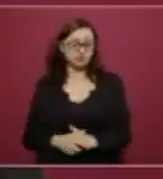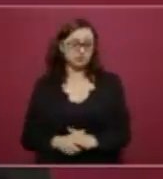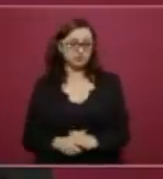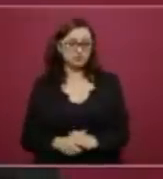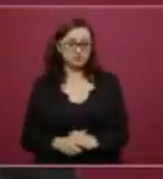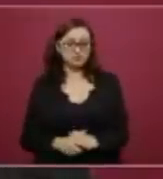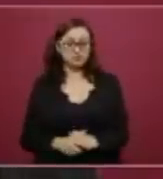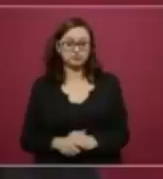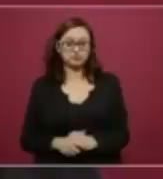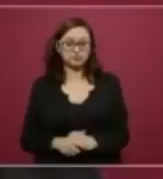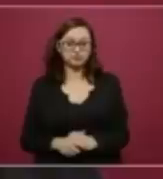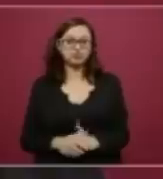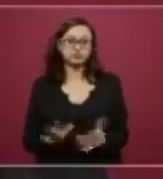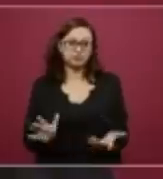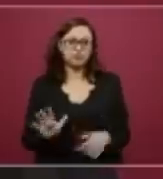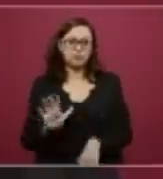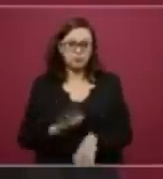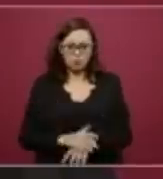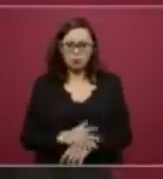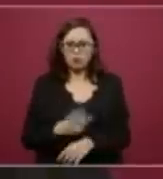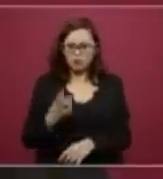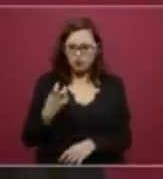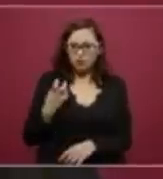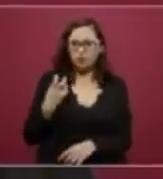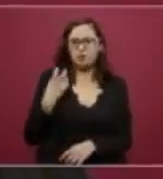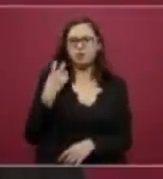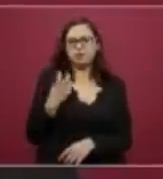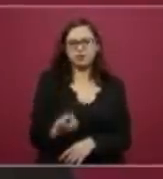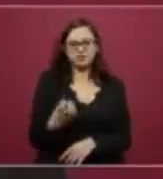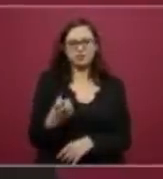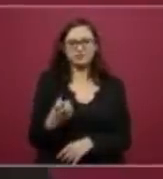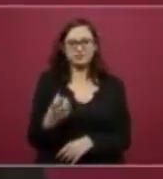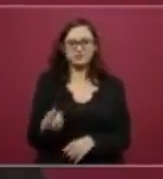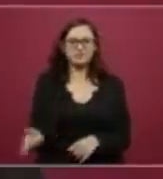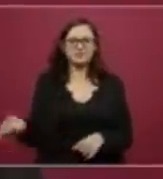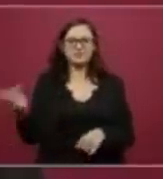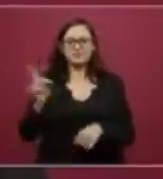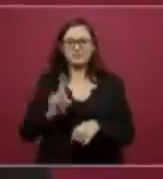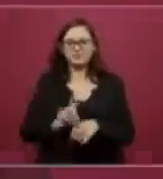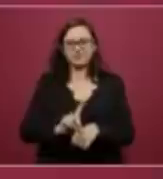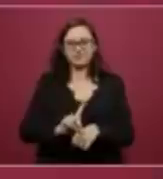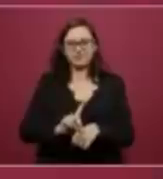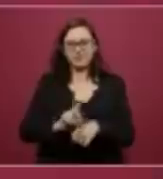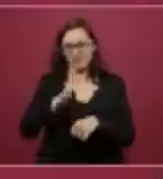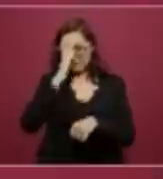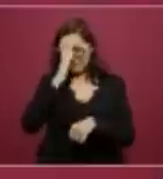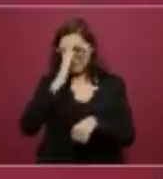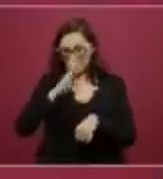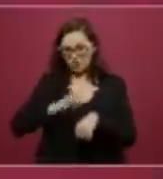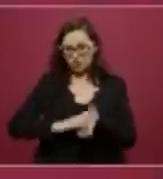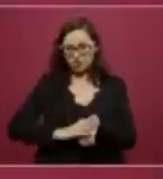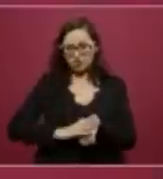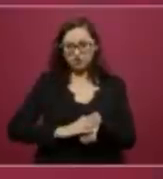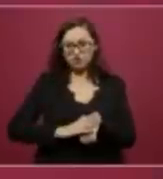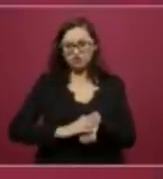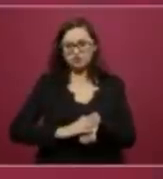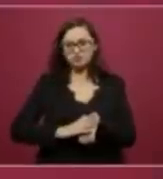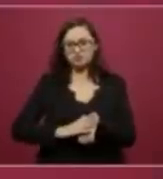Entonces, en la ceremonia se celebraba hasta cierta hora